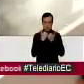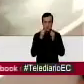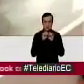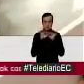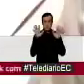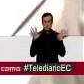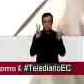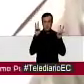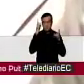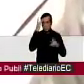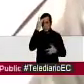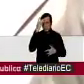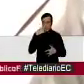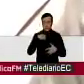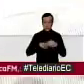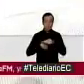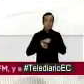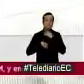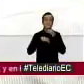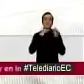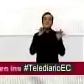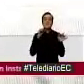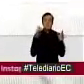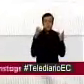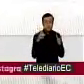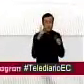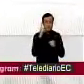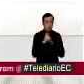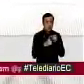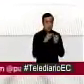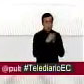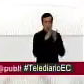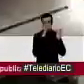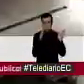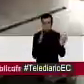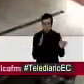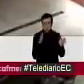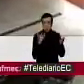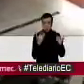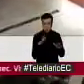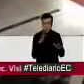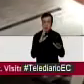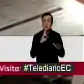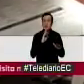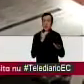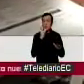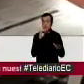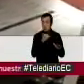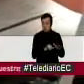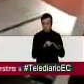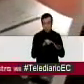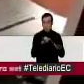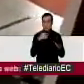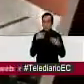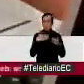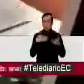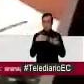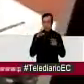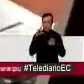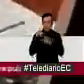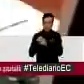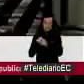a la pandemia del COVID-19, la sesión administrativa anual del CIAT no se desarrolló en República Dominicana, sino en Panamá.